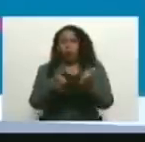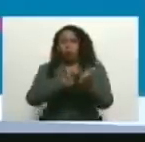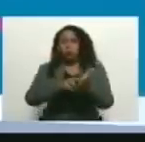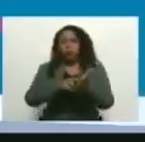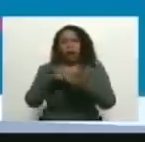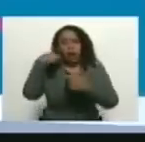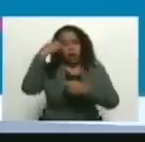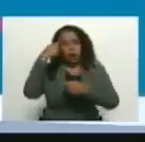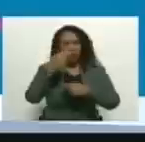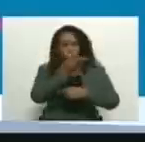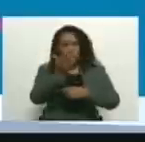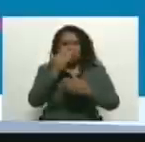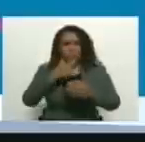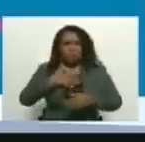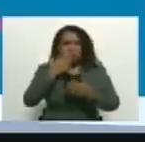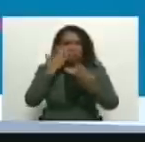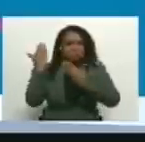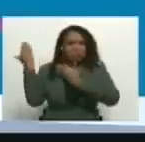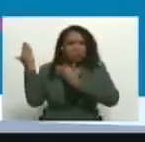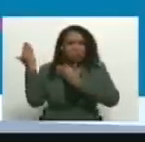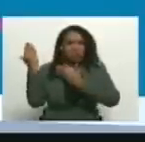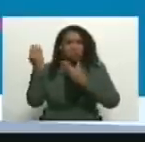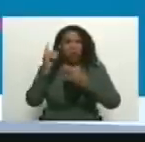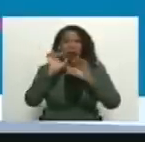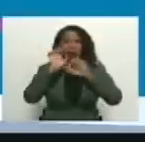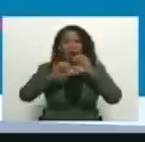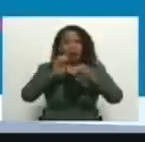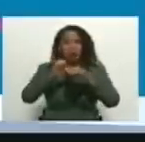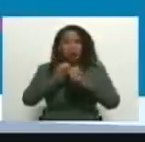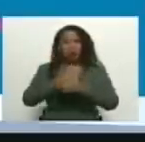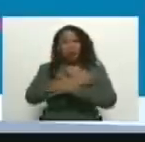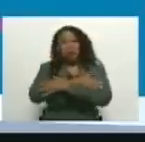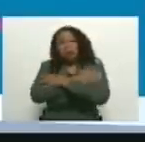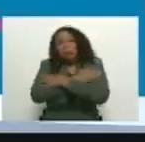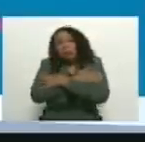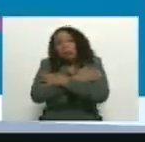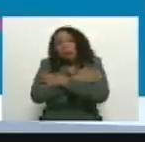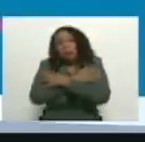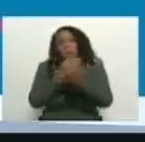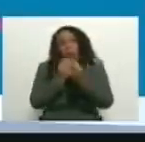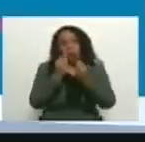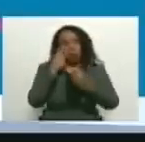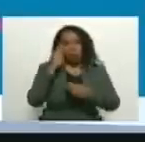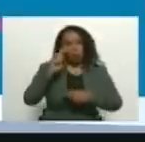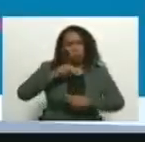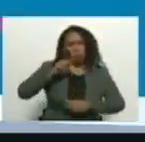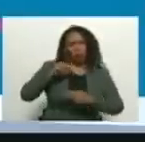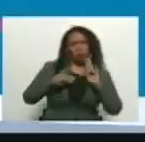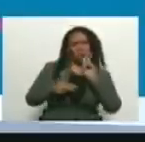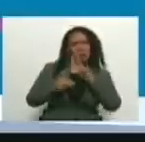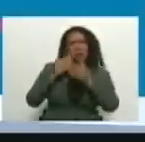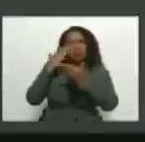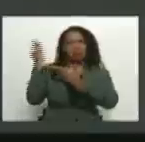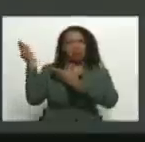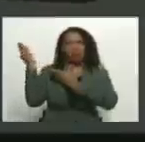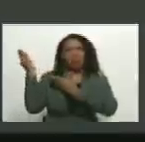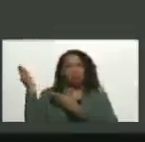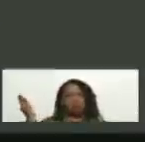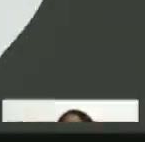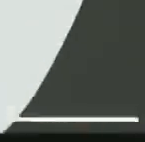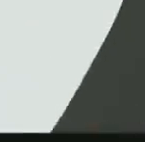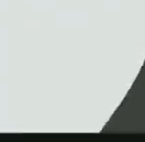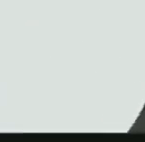que lo veas bien. Mira, un chigüire, ¿vale? Abrazadito un chigüire, eso no lo había visto nunca. Adelante.